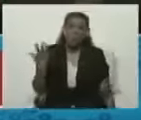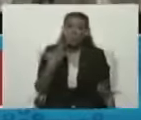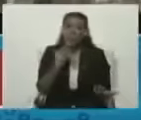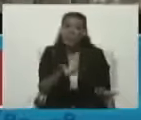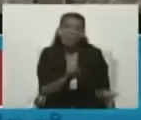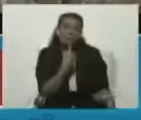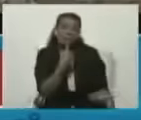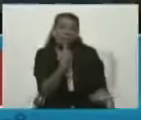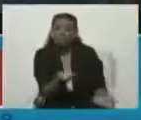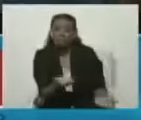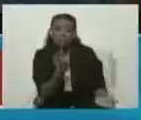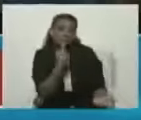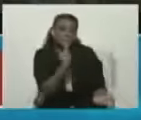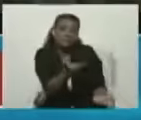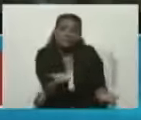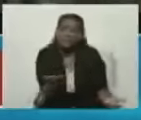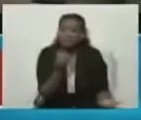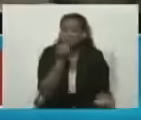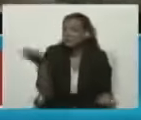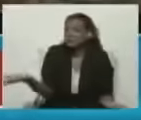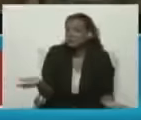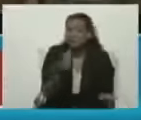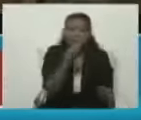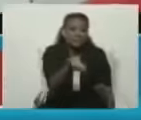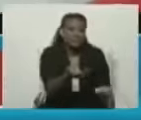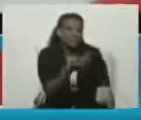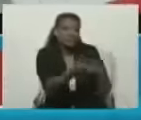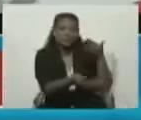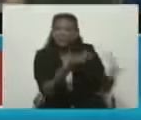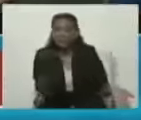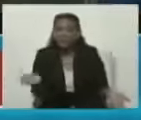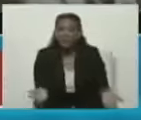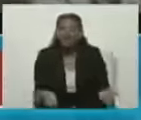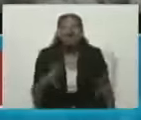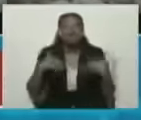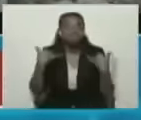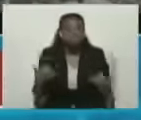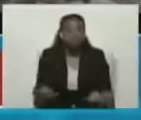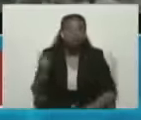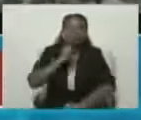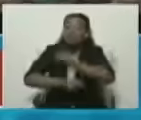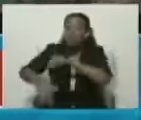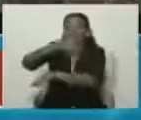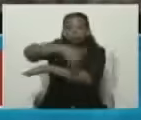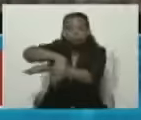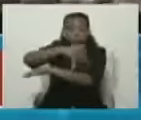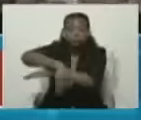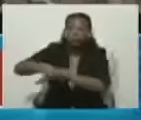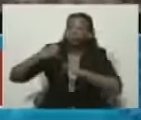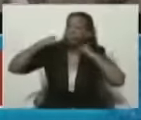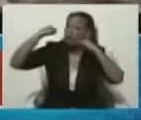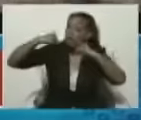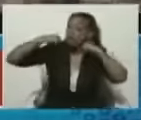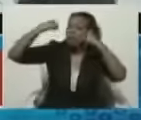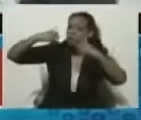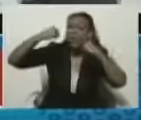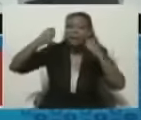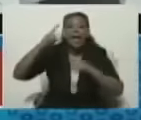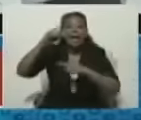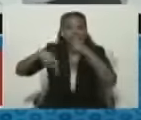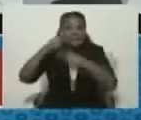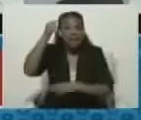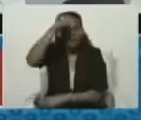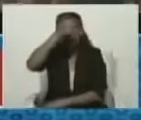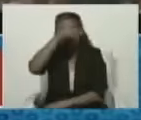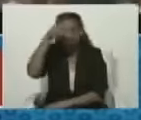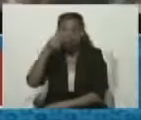baba. Pura baba. A la calle, a defender nuestra victoria el próximo